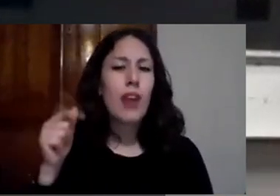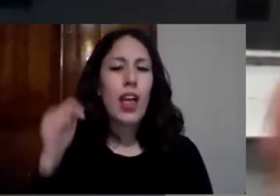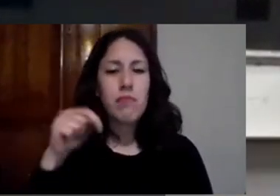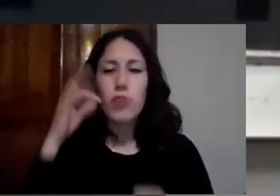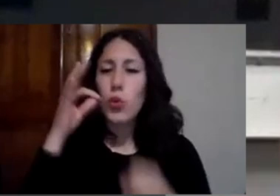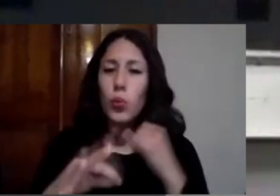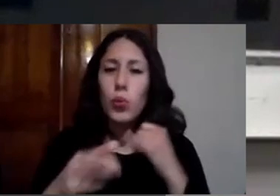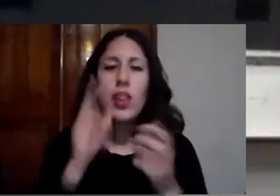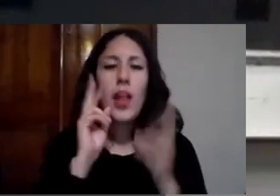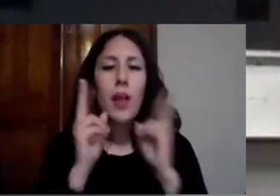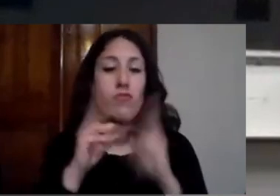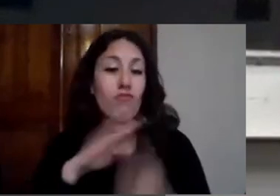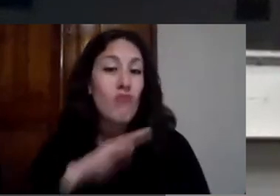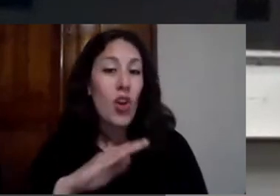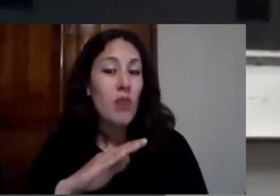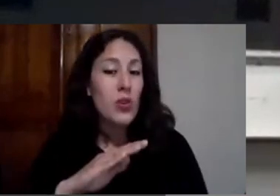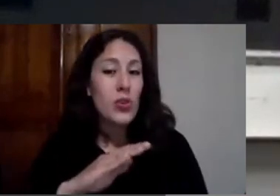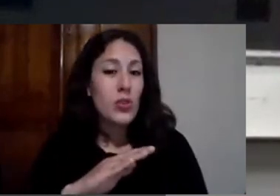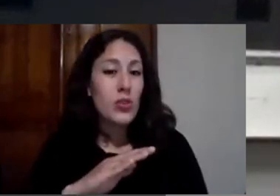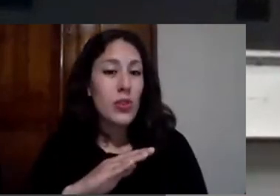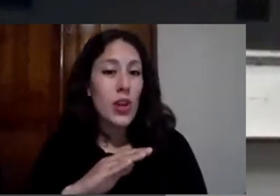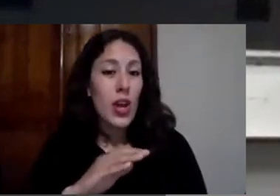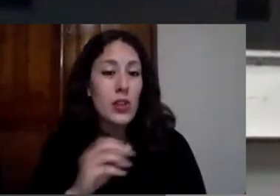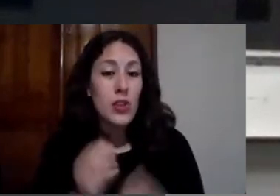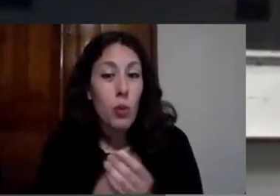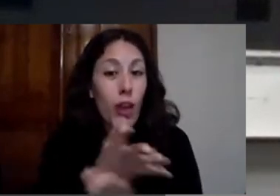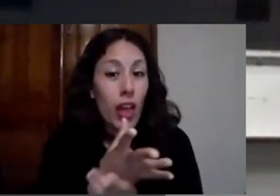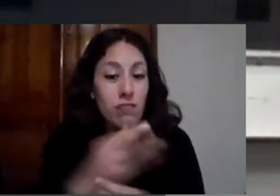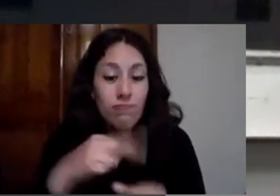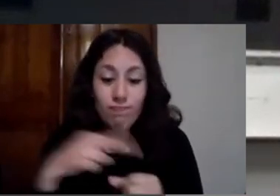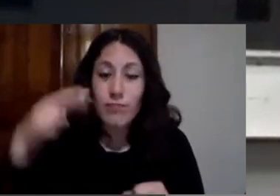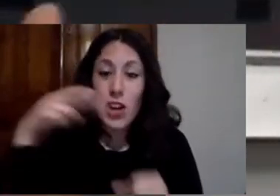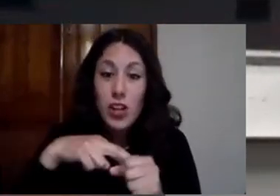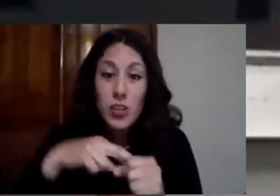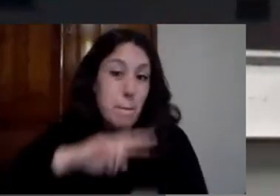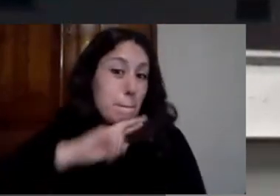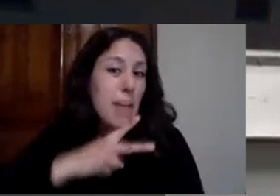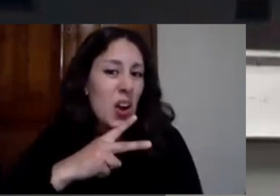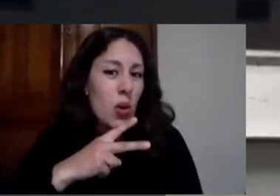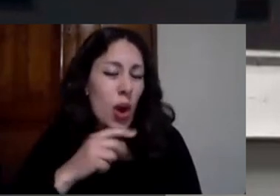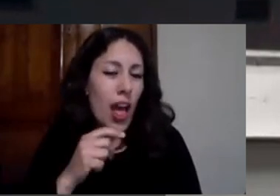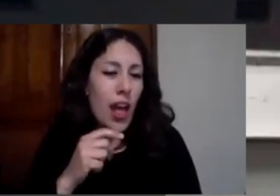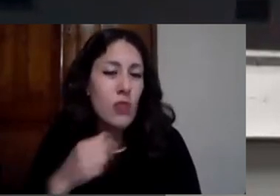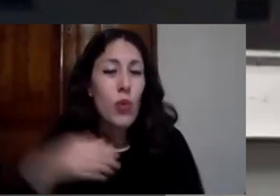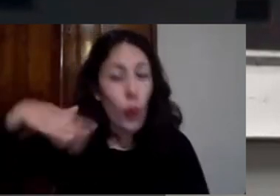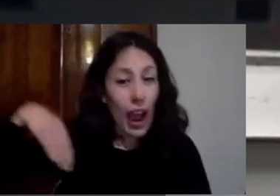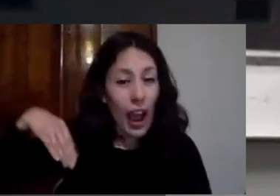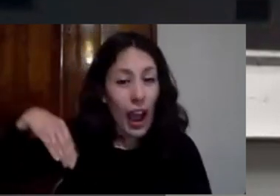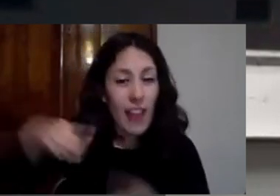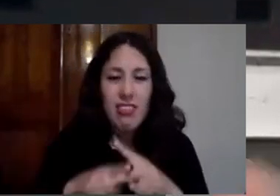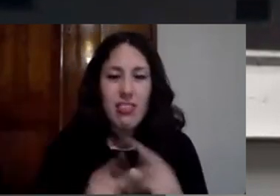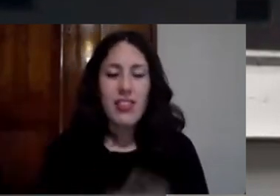de este retiro mucho mejor que como entramos, ¿verdad? Y bueno, pues ha habido mucha riqueza desde que empezó.